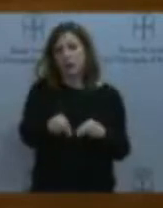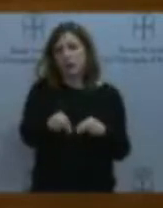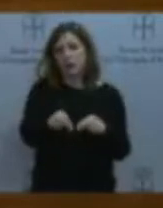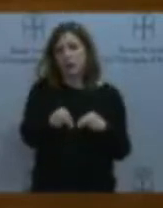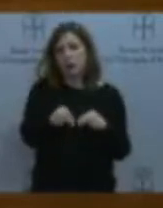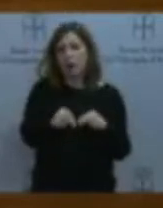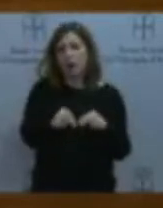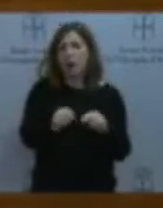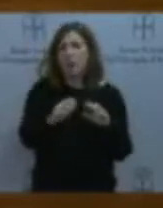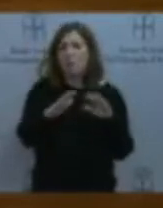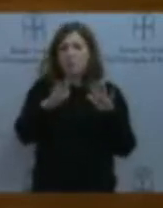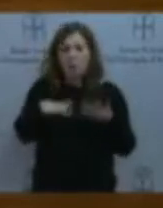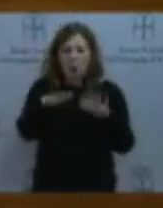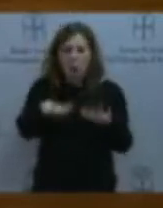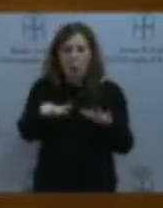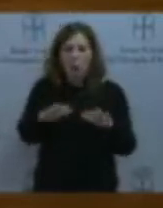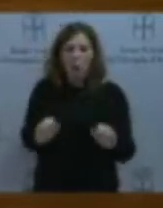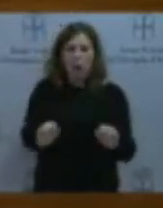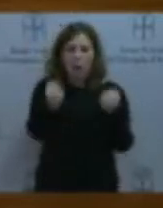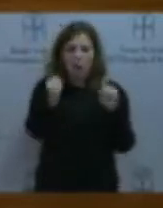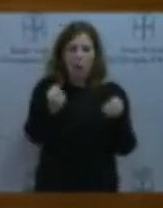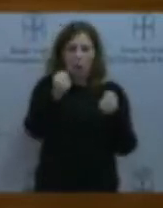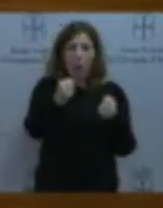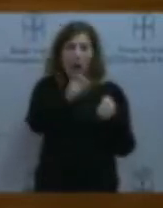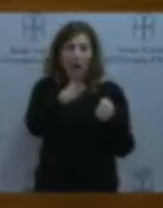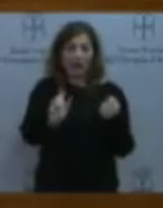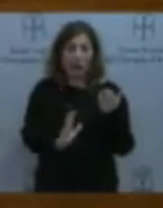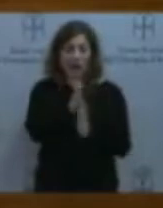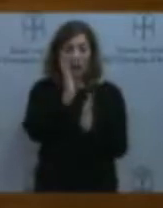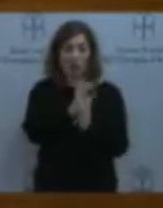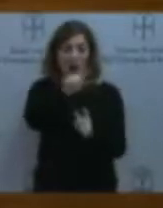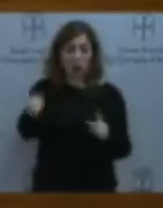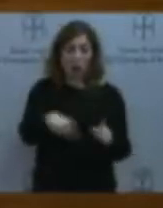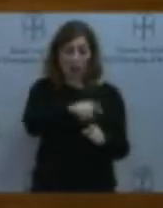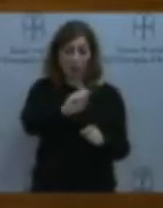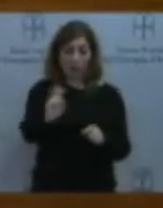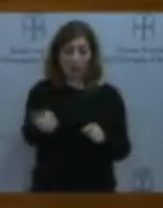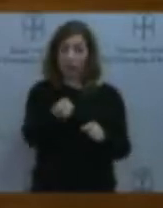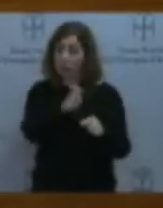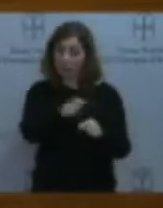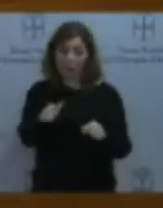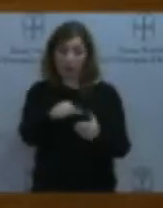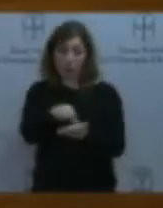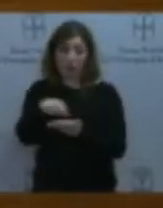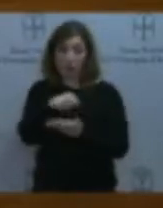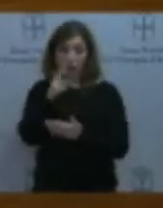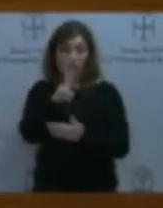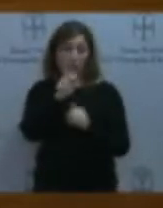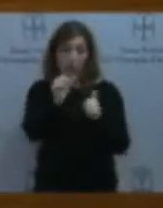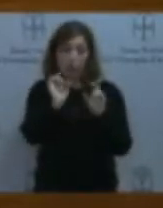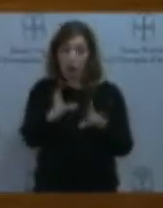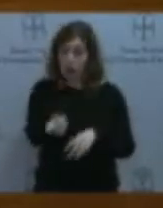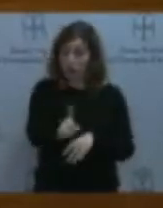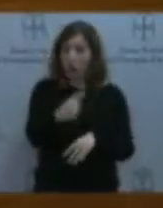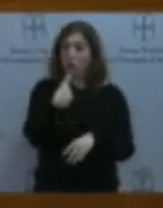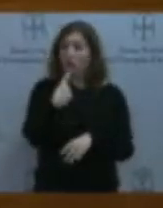barricadas y de los neumáticos. ¿Sabe cuál es el problema? Que es que la ciudadanía no lo ve de la misma forma. Y no porque les guste el humo de los neumáticos, simplemente